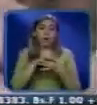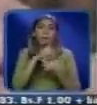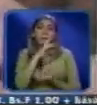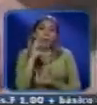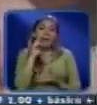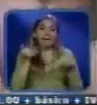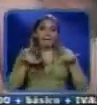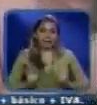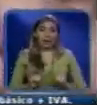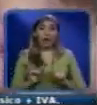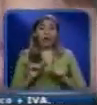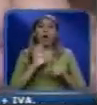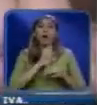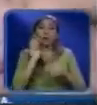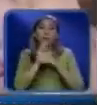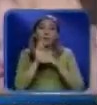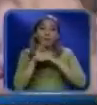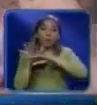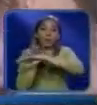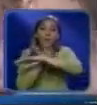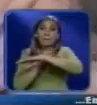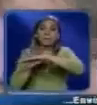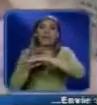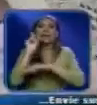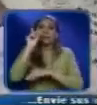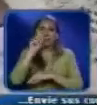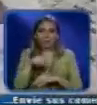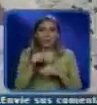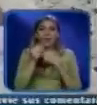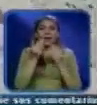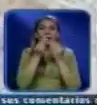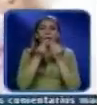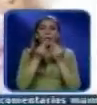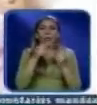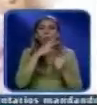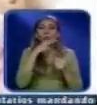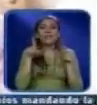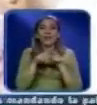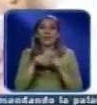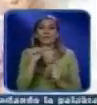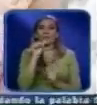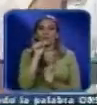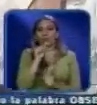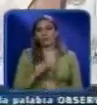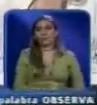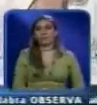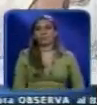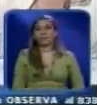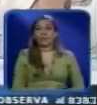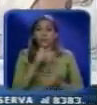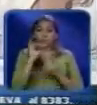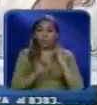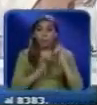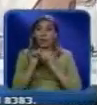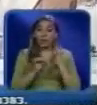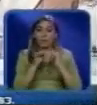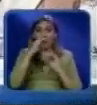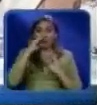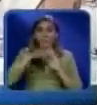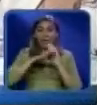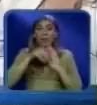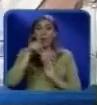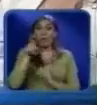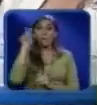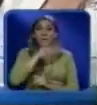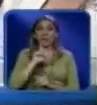La rutina del cuidado de la piel debe ser un acto tan tierno como la lactancia. Los niñitos menores de un mes